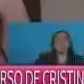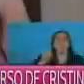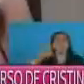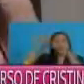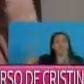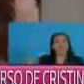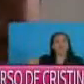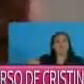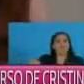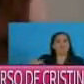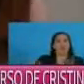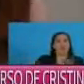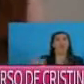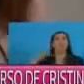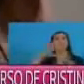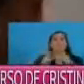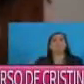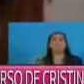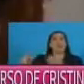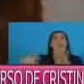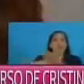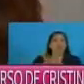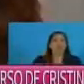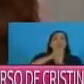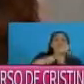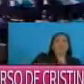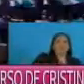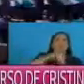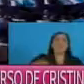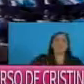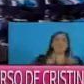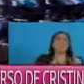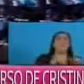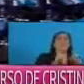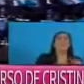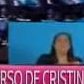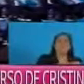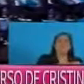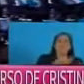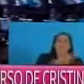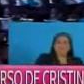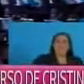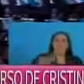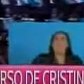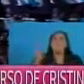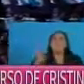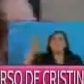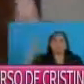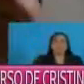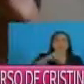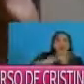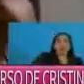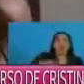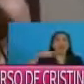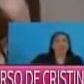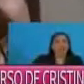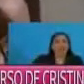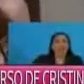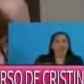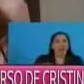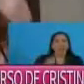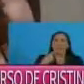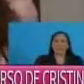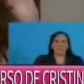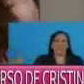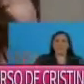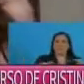ferrocarriles argentinos. Nosotros hoy hablamos en la radio con Florencio Randazzo, dijo no vamos a indemnizar a nadie, creamos nuevamente Ferrocarriles Argentinos como empresa, no